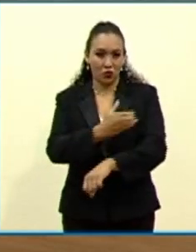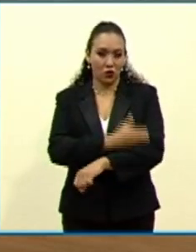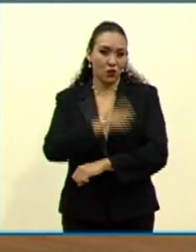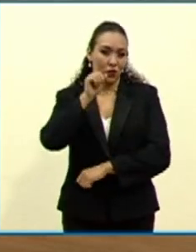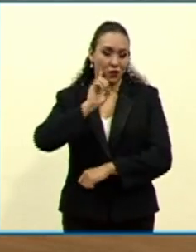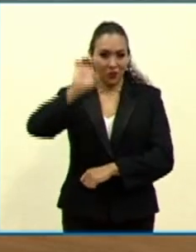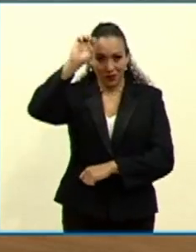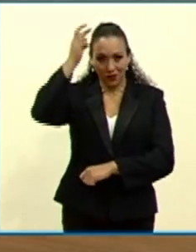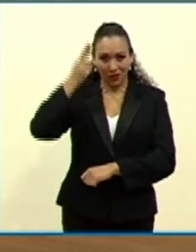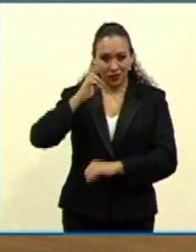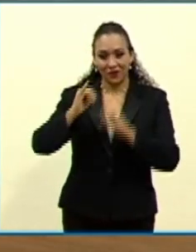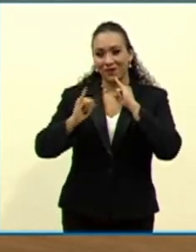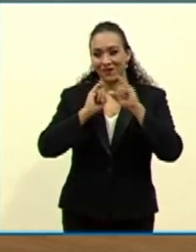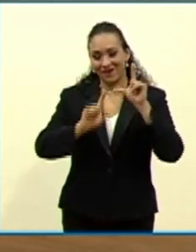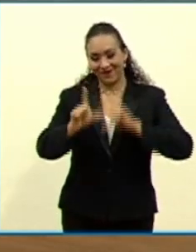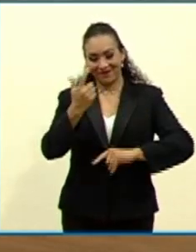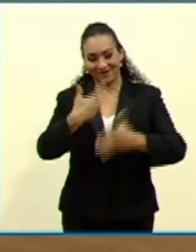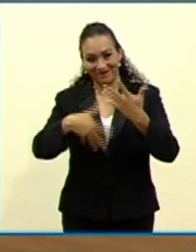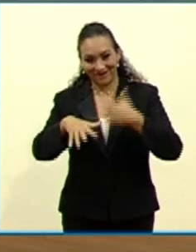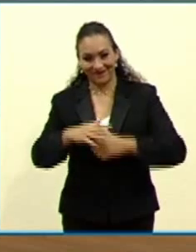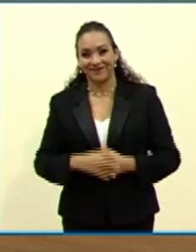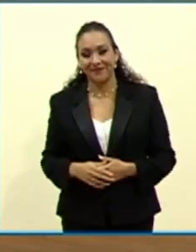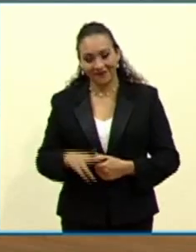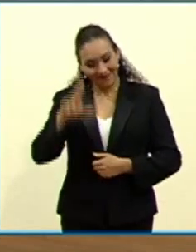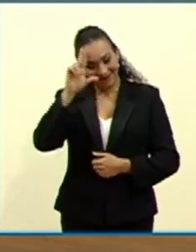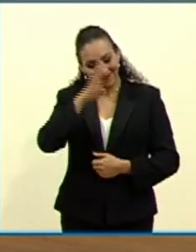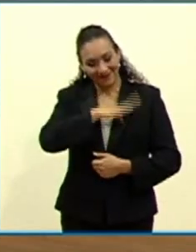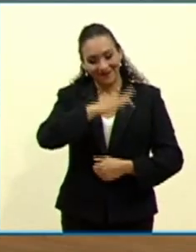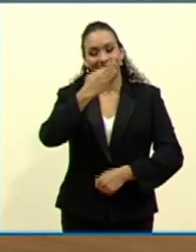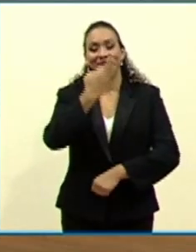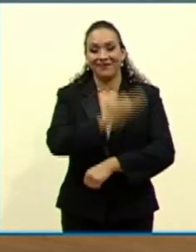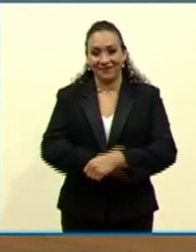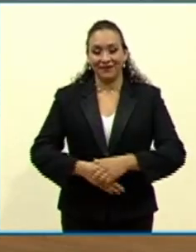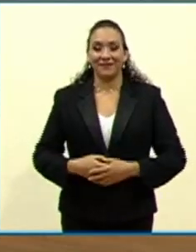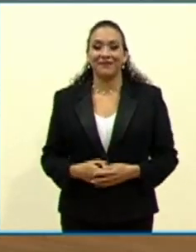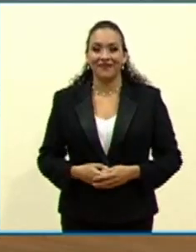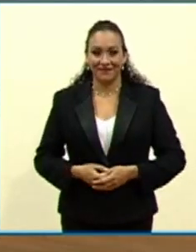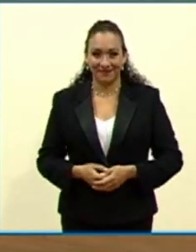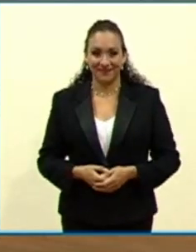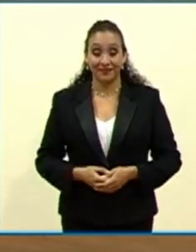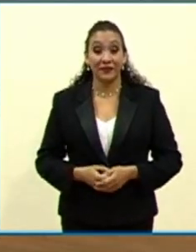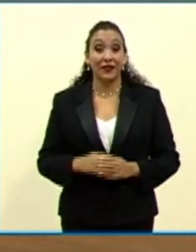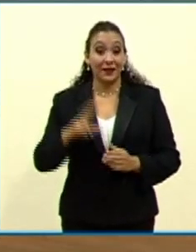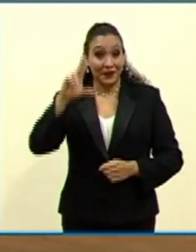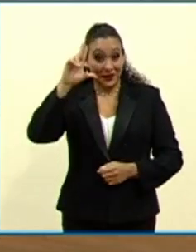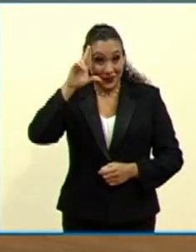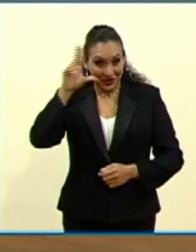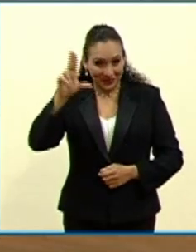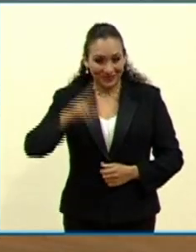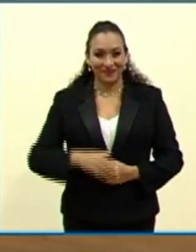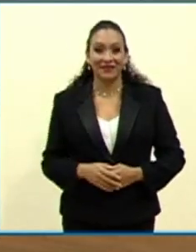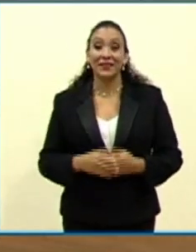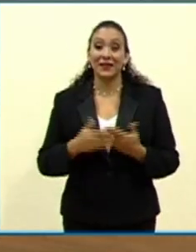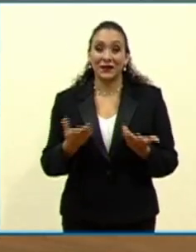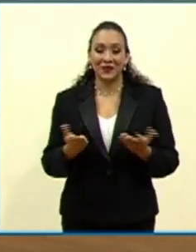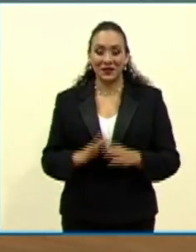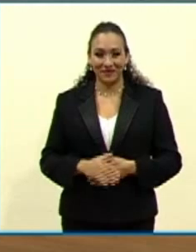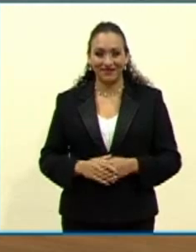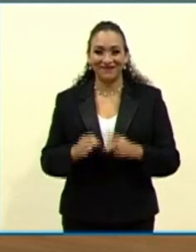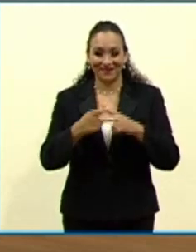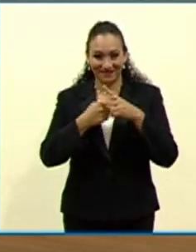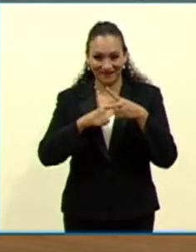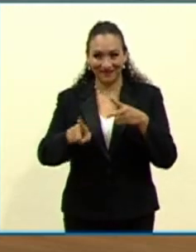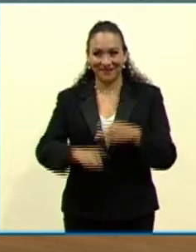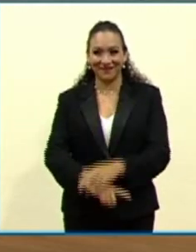compañera Eusiris Rostro, quien nos acompaña en la interpretación en lengua de señas mexicana. Bienvenida, Eusiris. Ahora